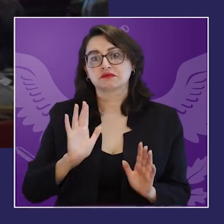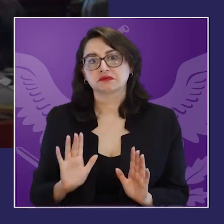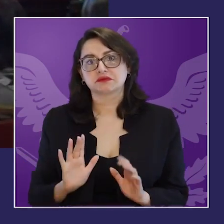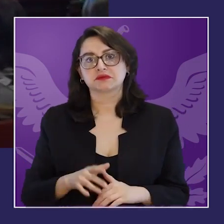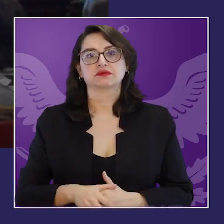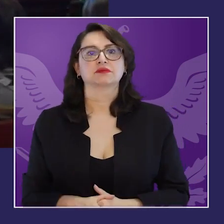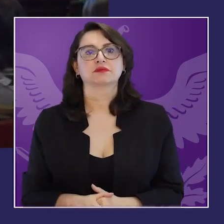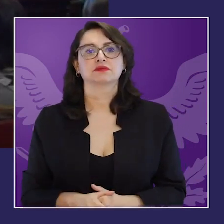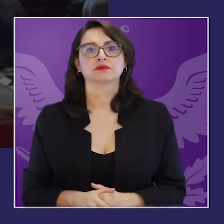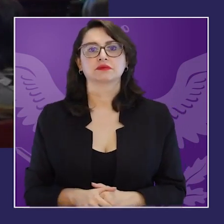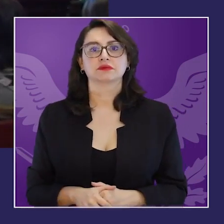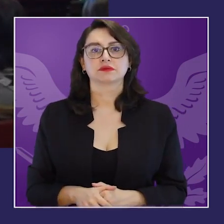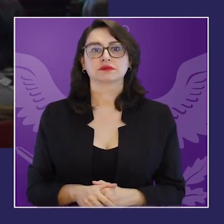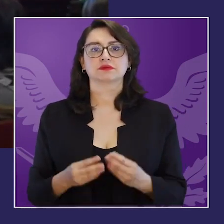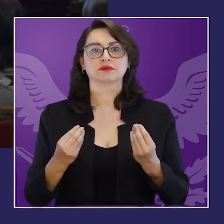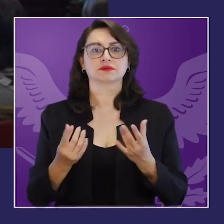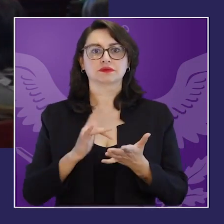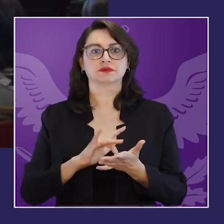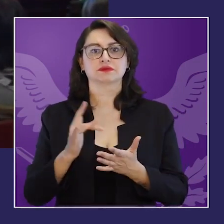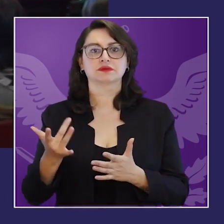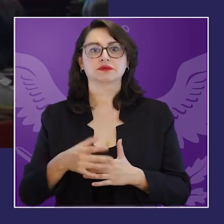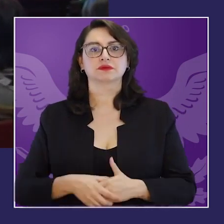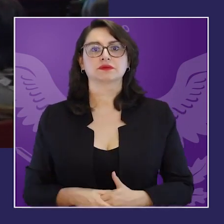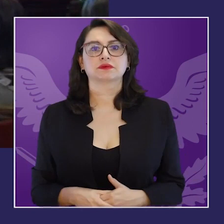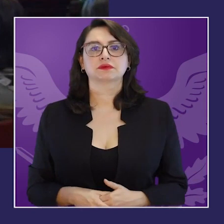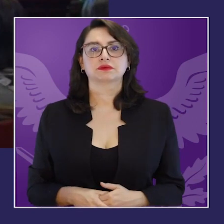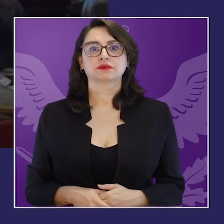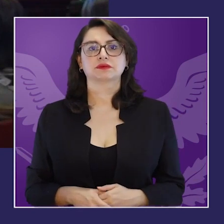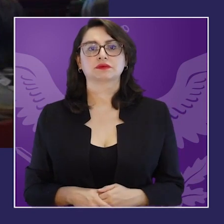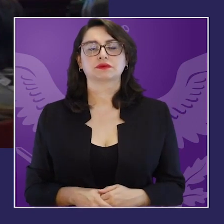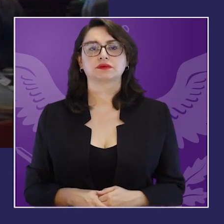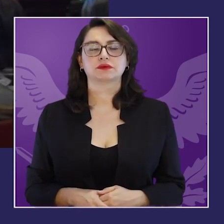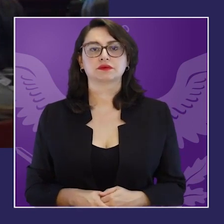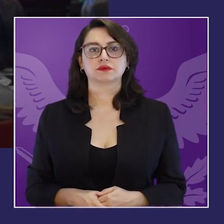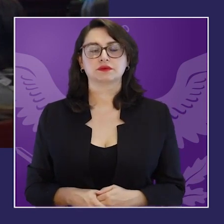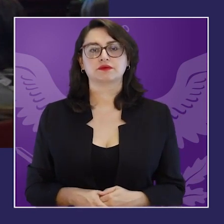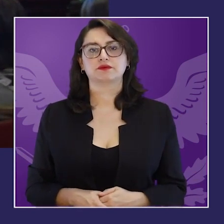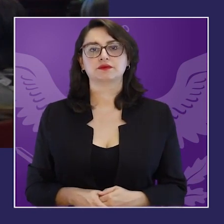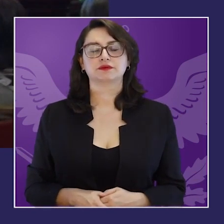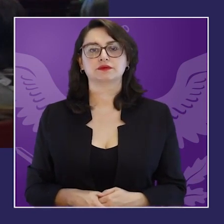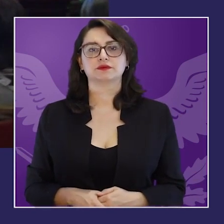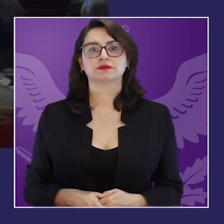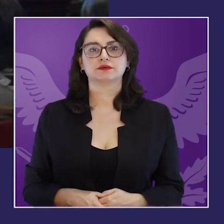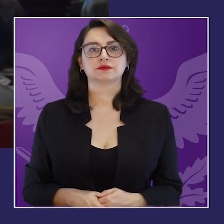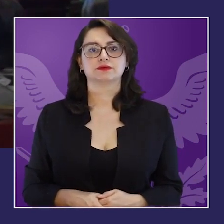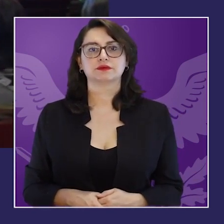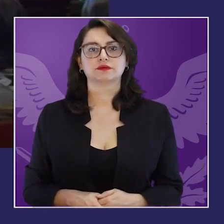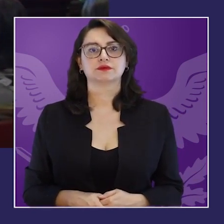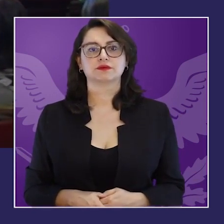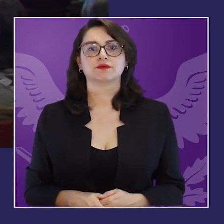existir. No lo sé, se lo estoy preguntando interdisciplinariamente. Muchísimas gracias.